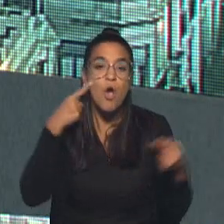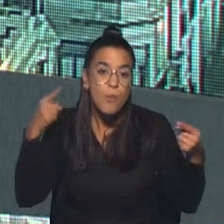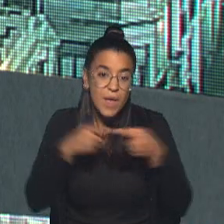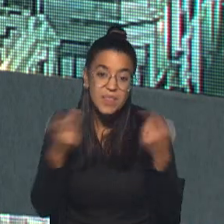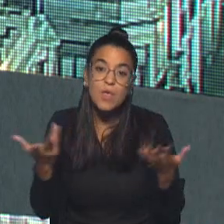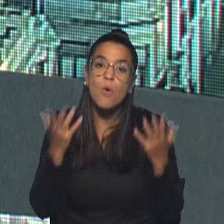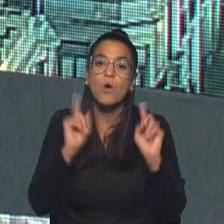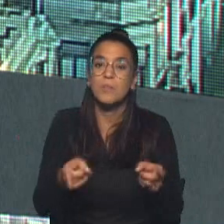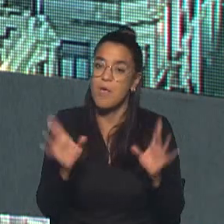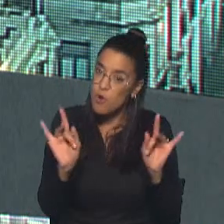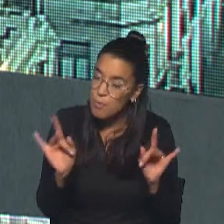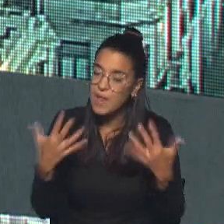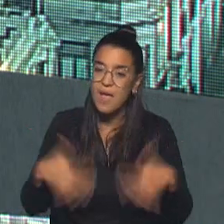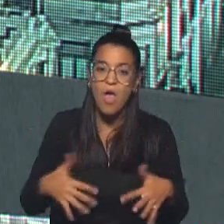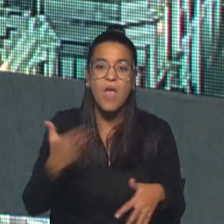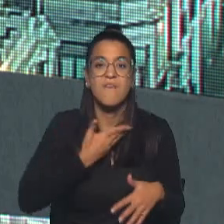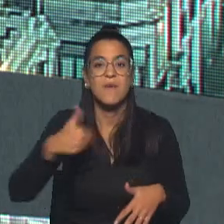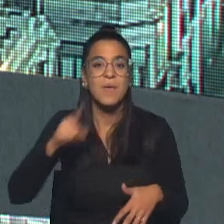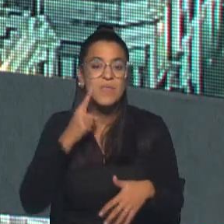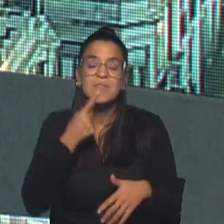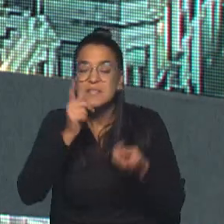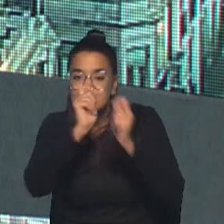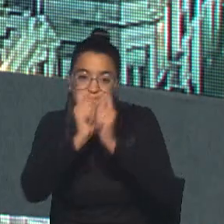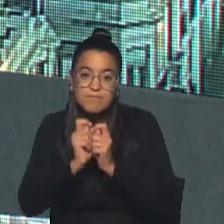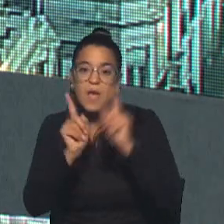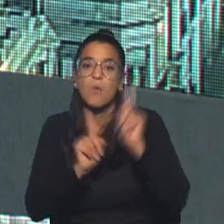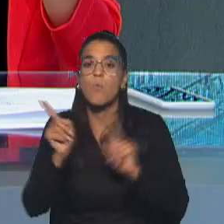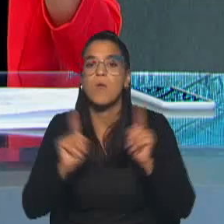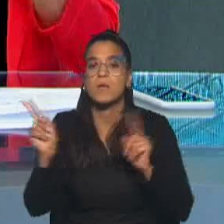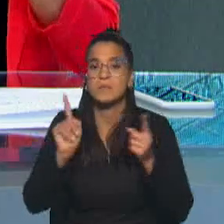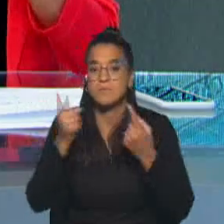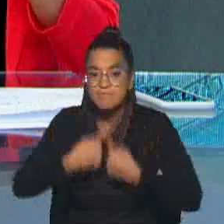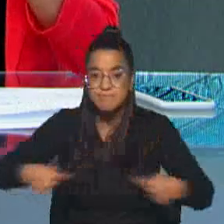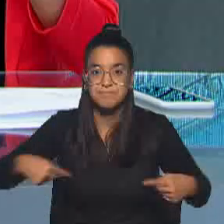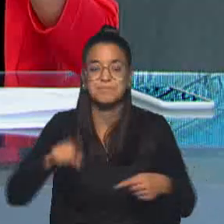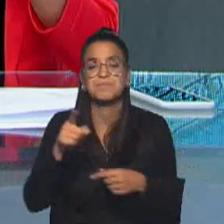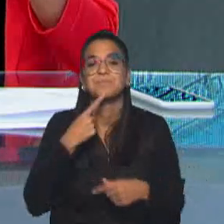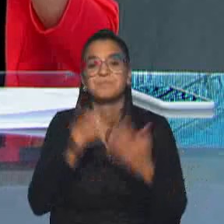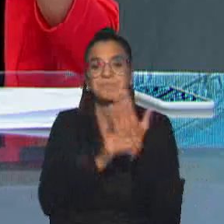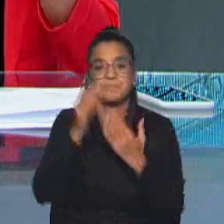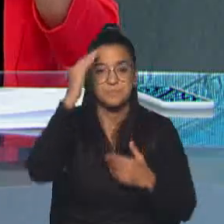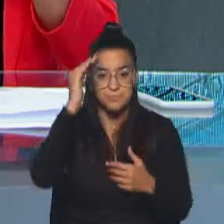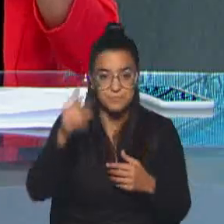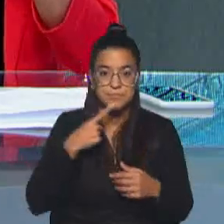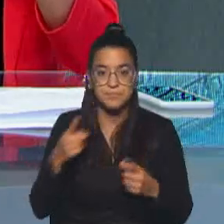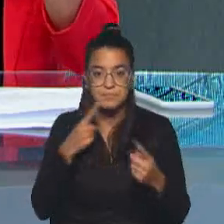muy complicadas y el FMI ya está hablando de recalibrar políticas. ¿Sabés que durante este fin de semana el ministro Guzmán